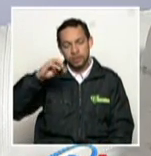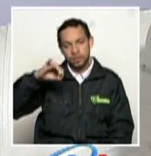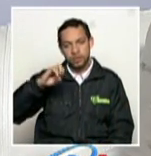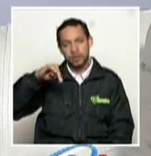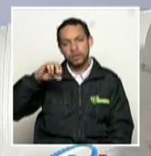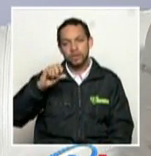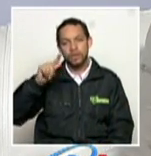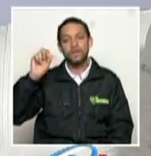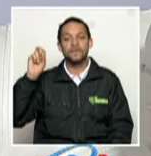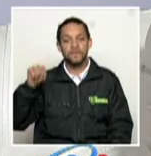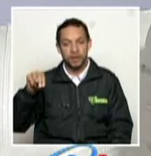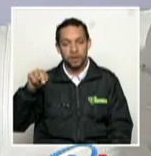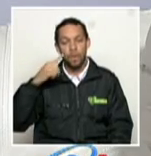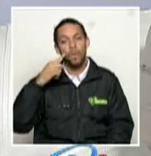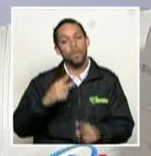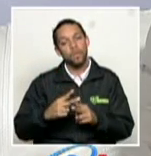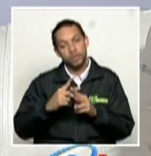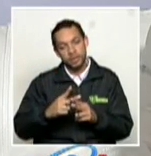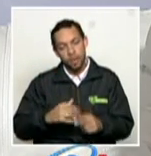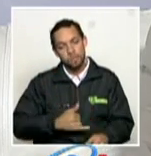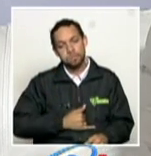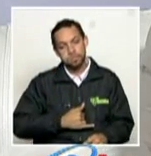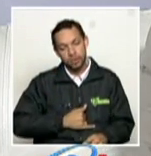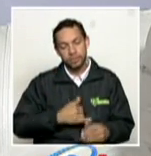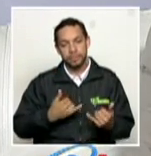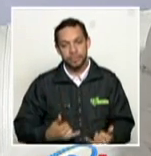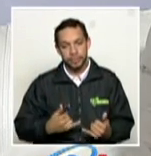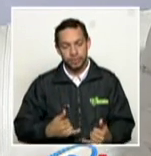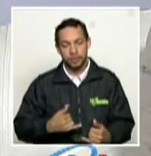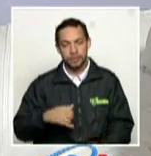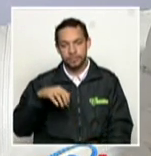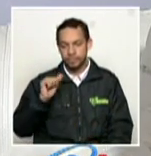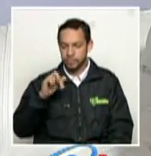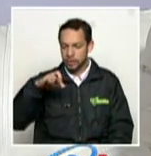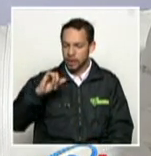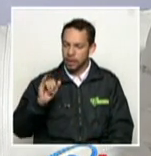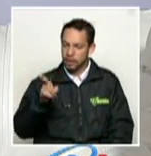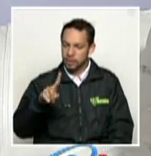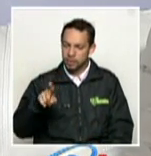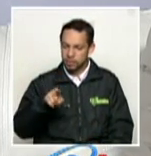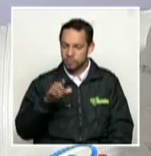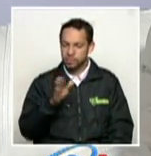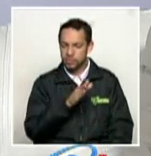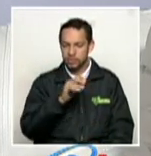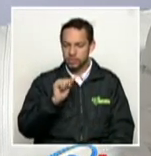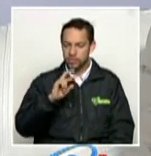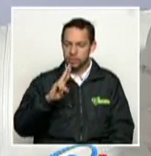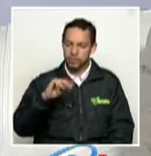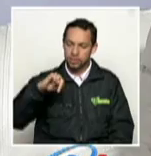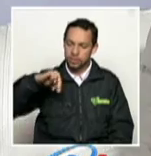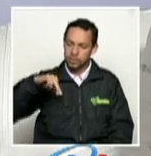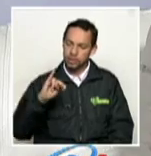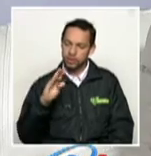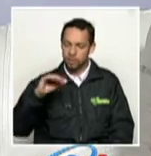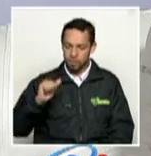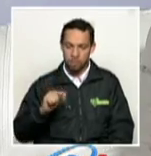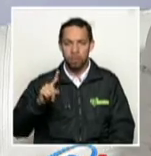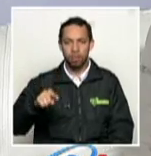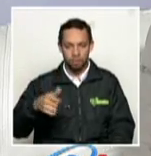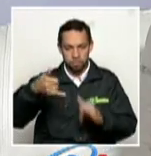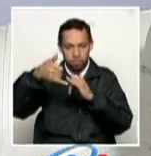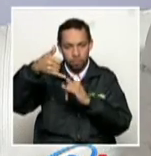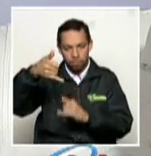delicados. Entonces, los enemas, tomarse ese lápiz árnica y cloruro va a ser de gran ayuda, y los